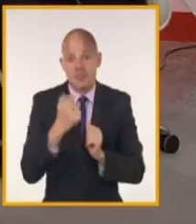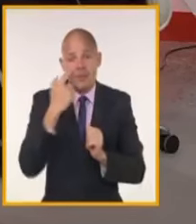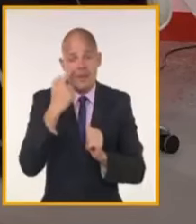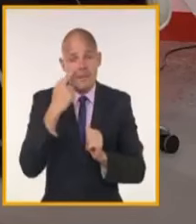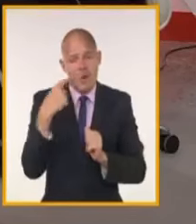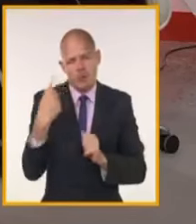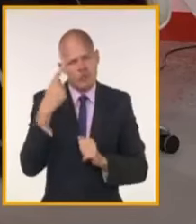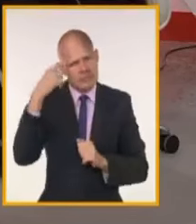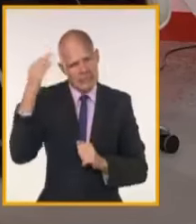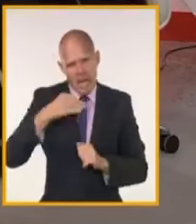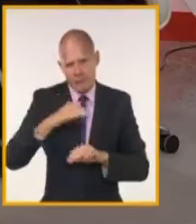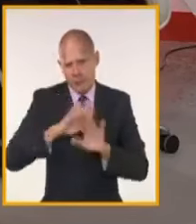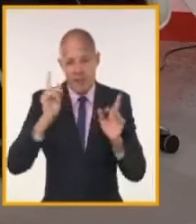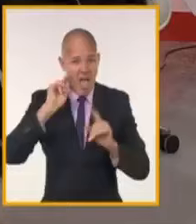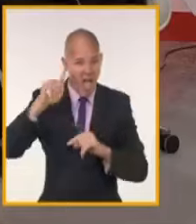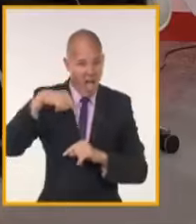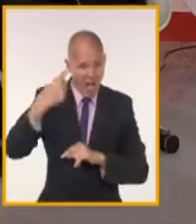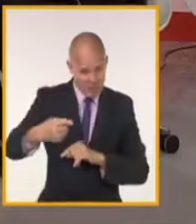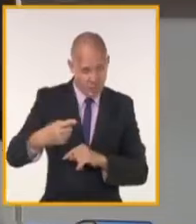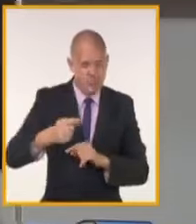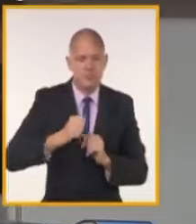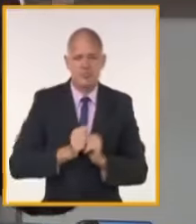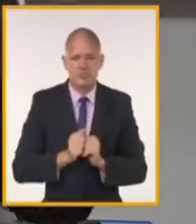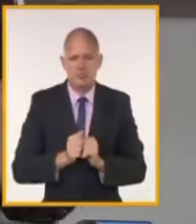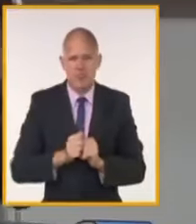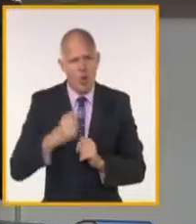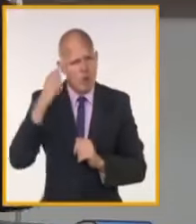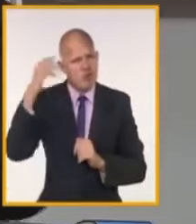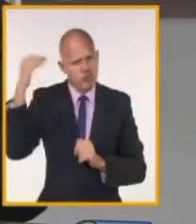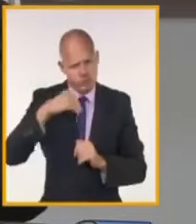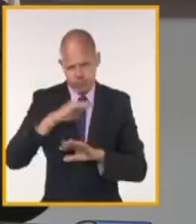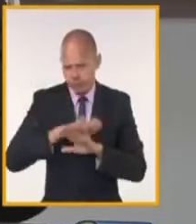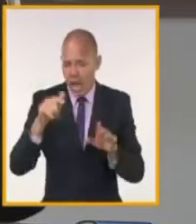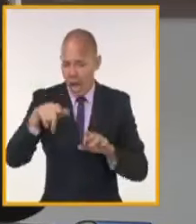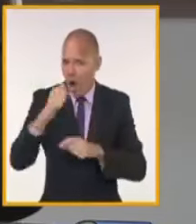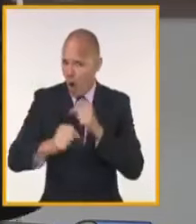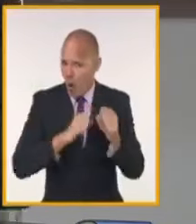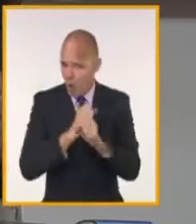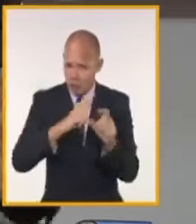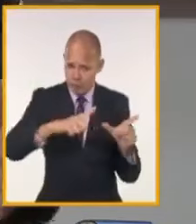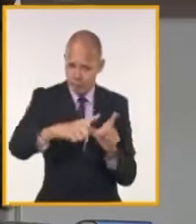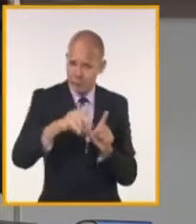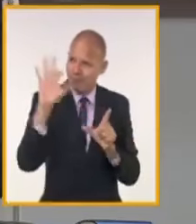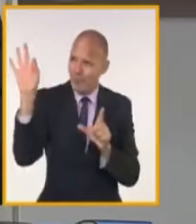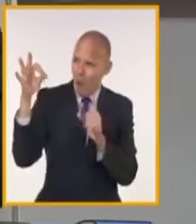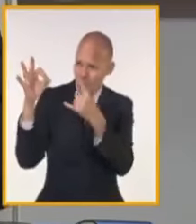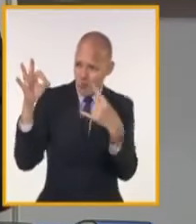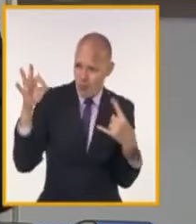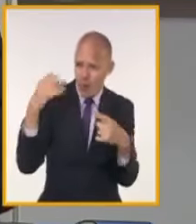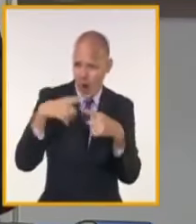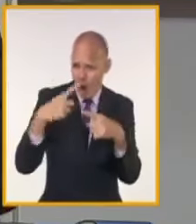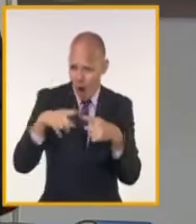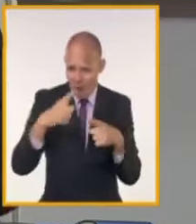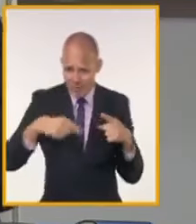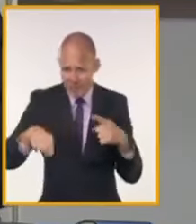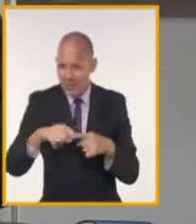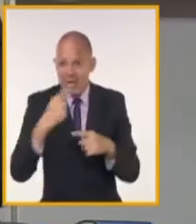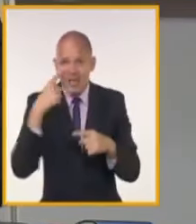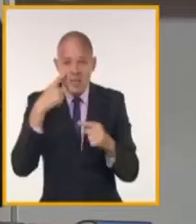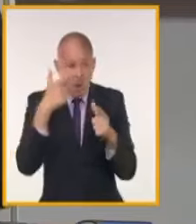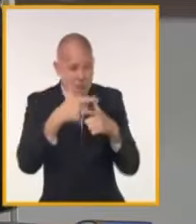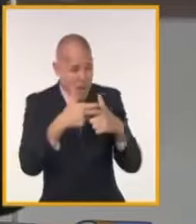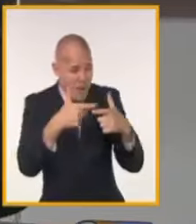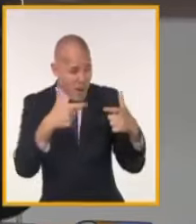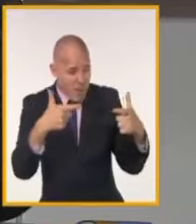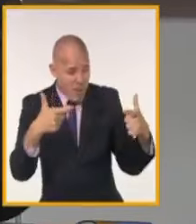convencidos que en un momento del año que viene con esta introducción de las energías renovable con el crecimiento que va a tener en el gas